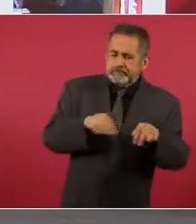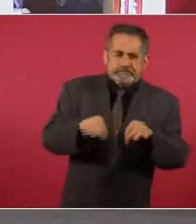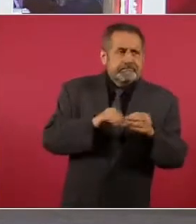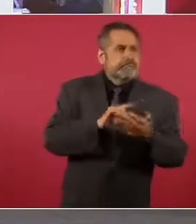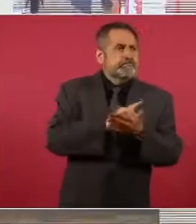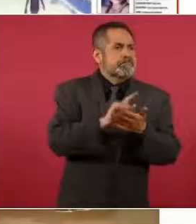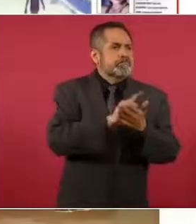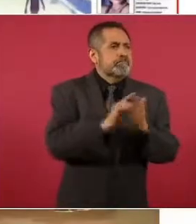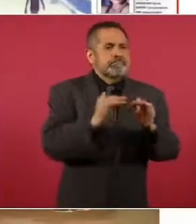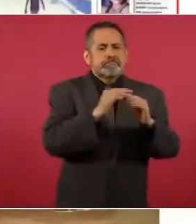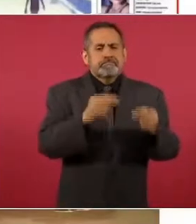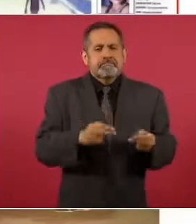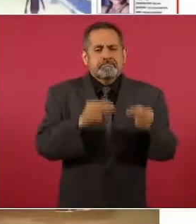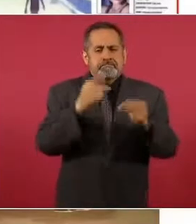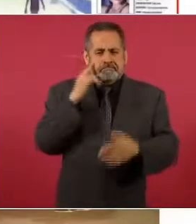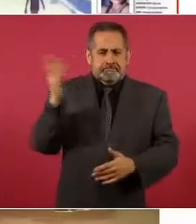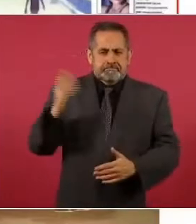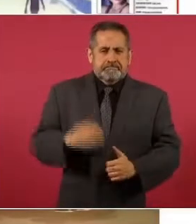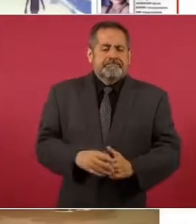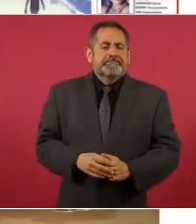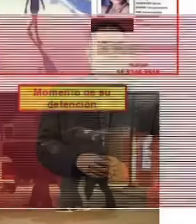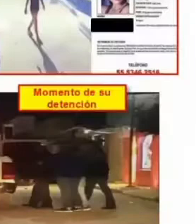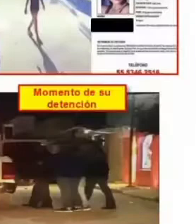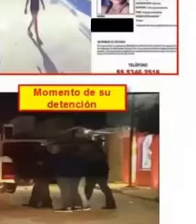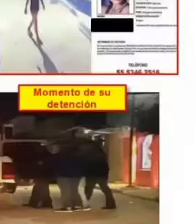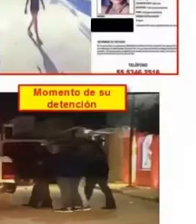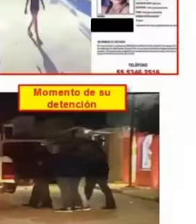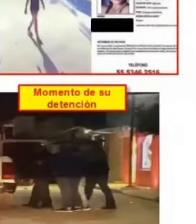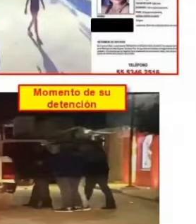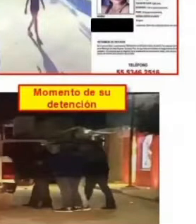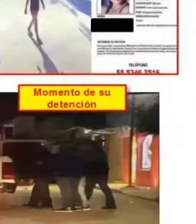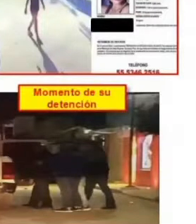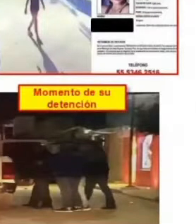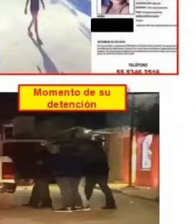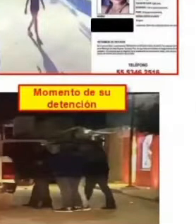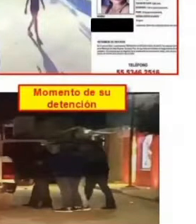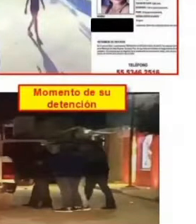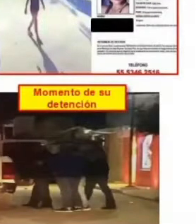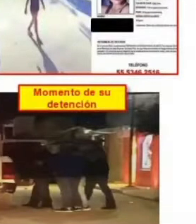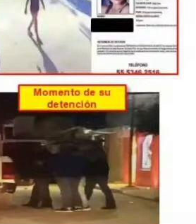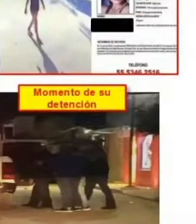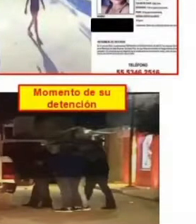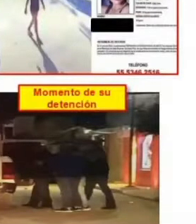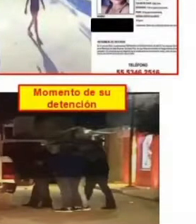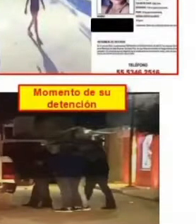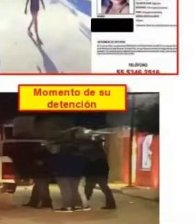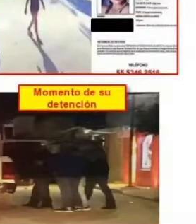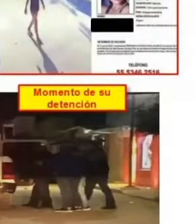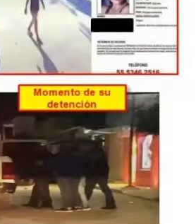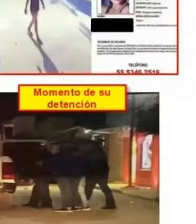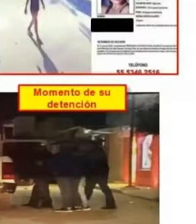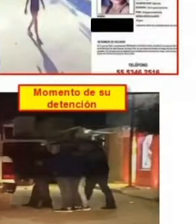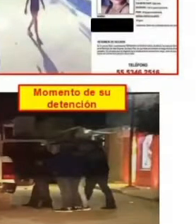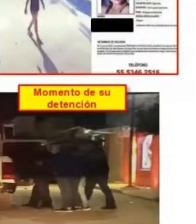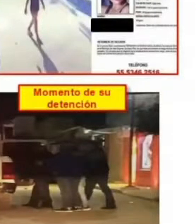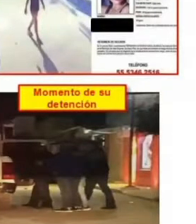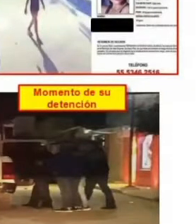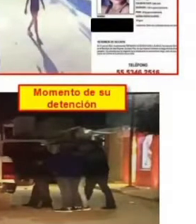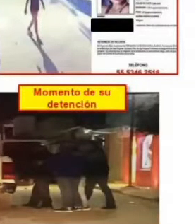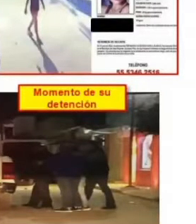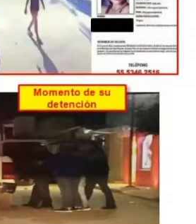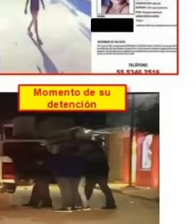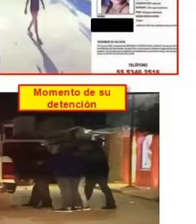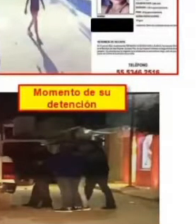en un negocio que esta persona tenía en Isla Mujeres, y después de